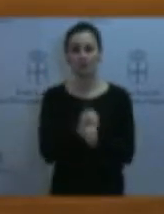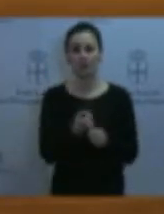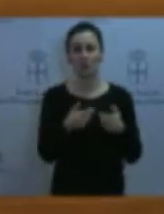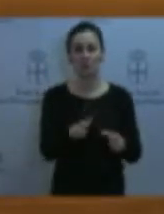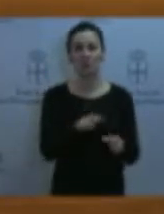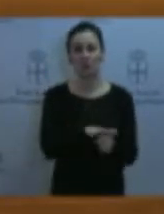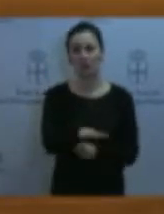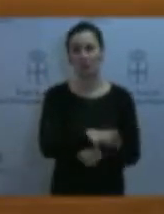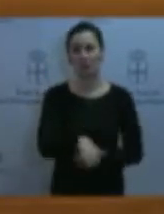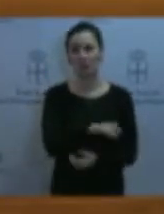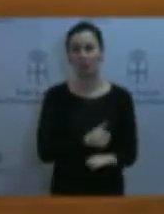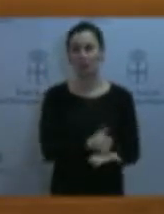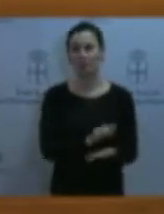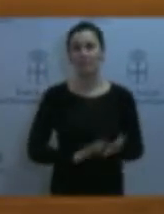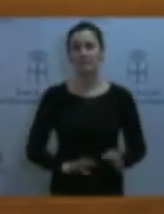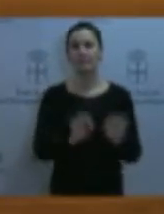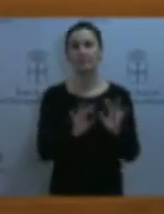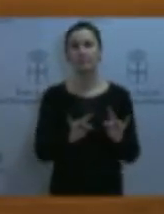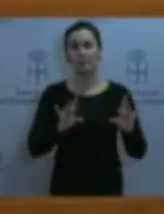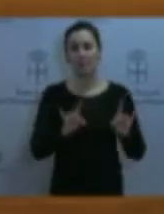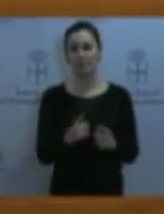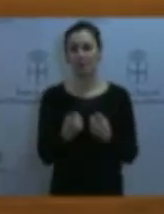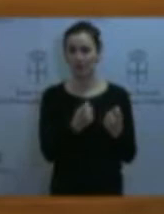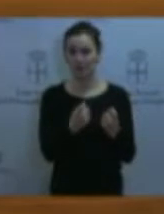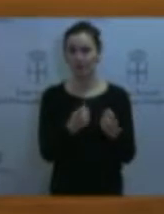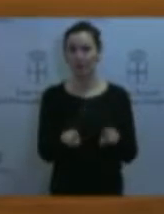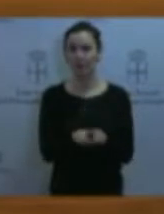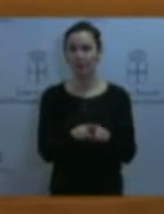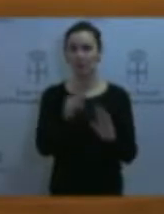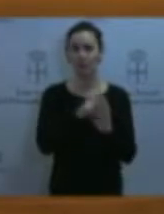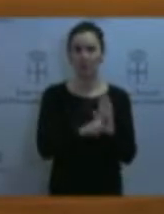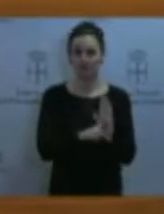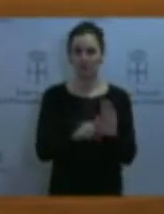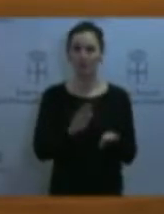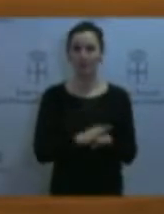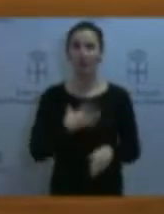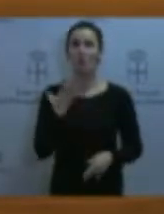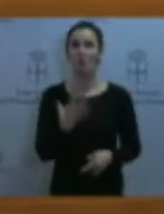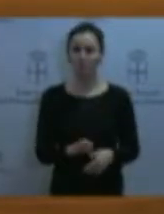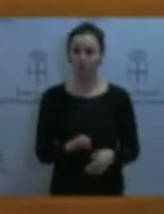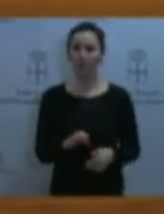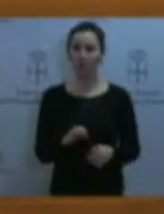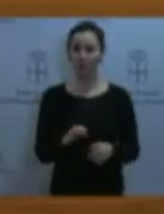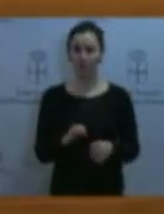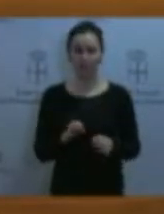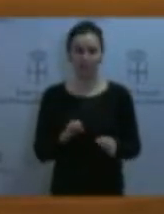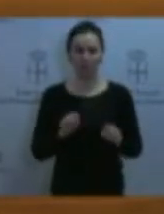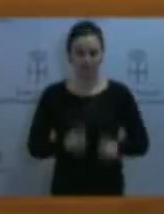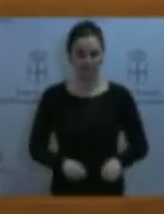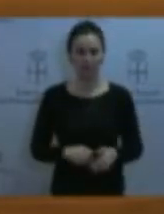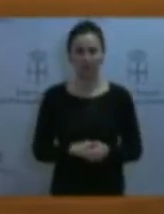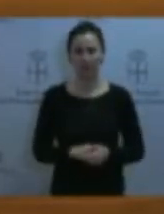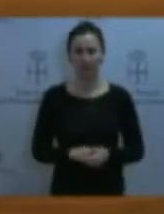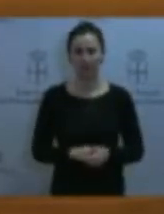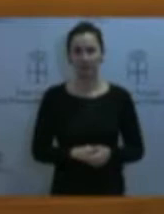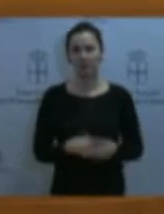se necesita tener un marco normativo para poder aplicarlo. Son fundamentales campañas de sensibilización y